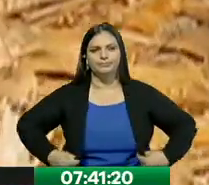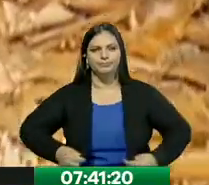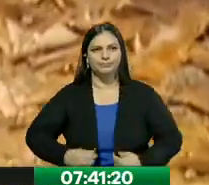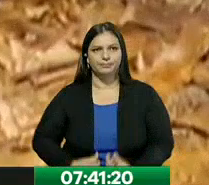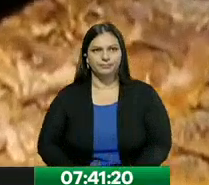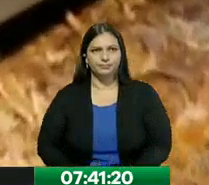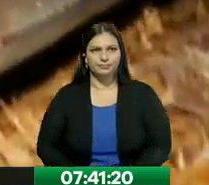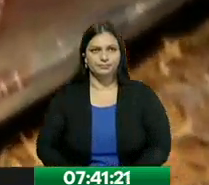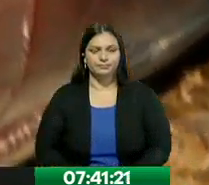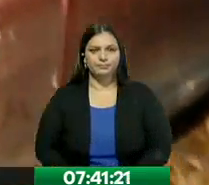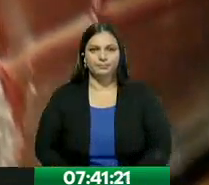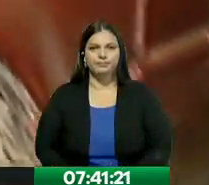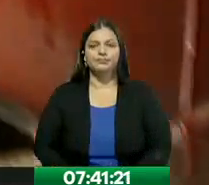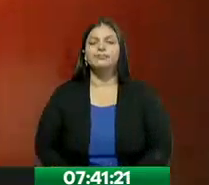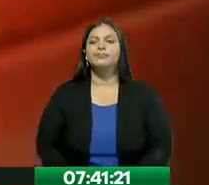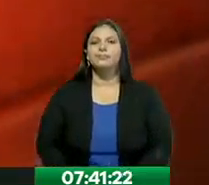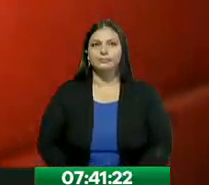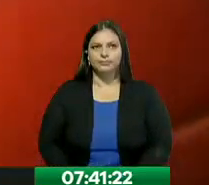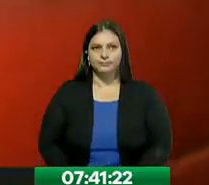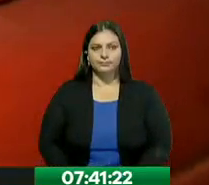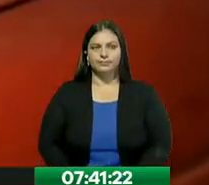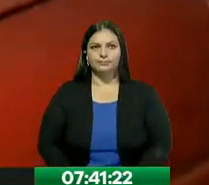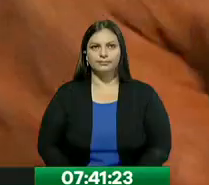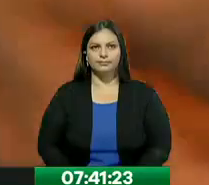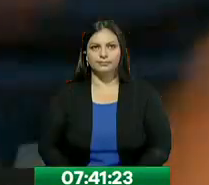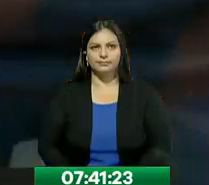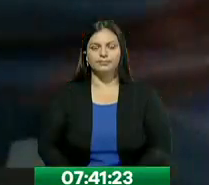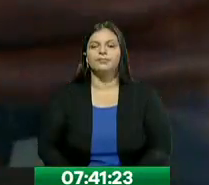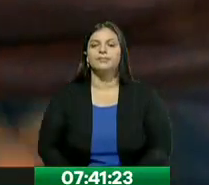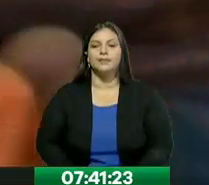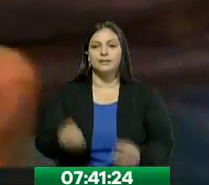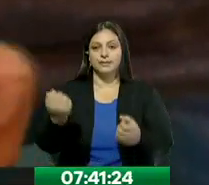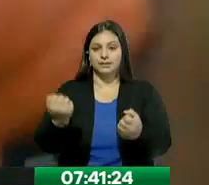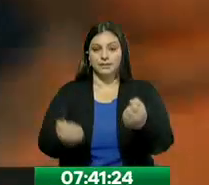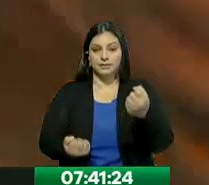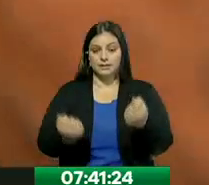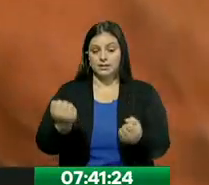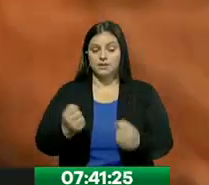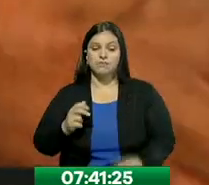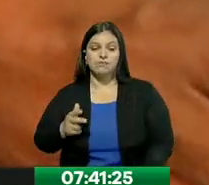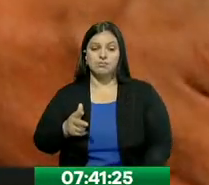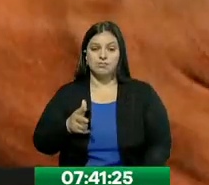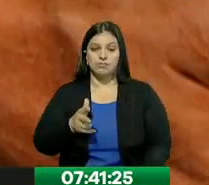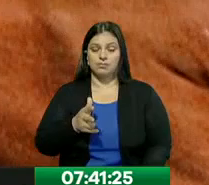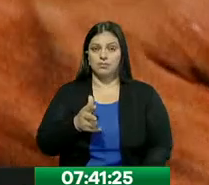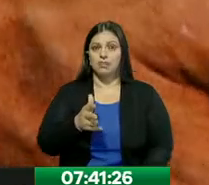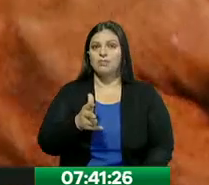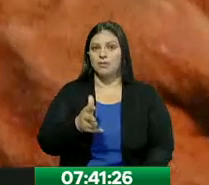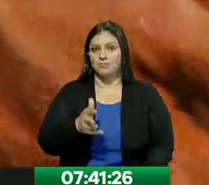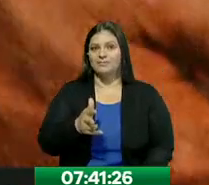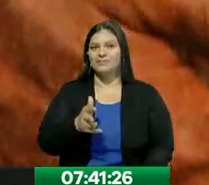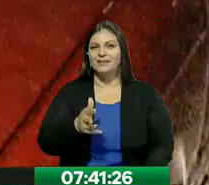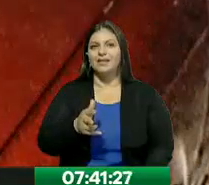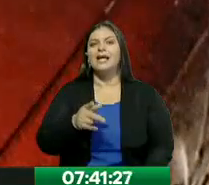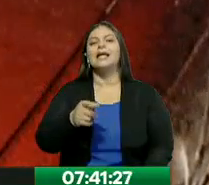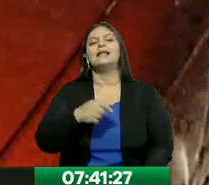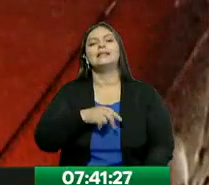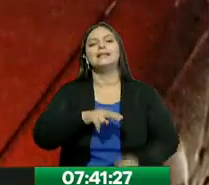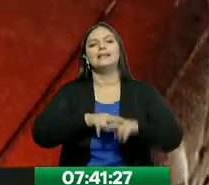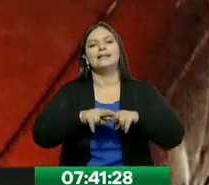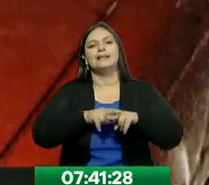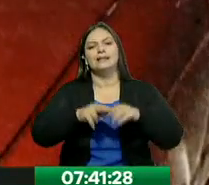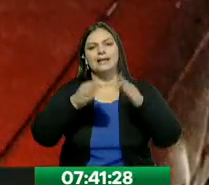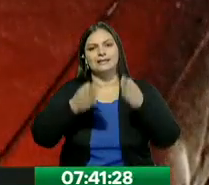que me amarraban con el afán de que no me pueda desatar hasta el siguiente día, pero no sé cómo lo hice y me logré desatar. Testimonio de un taxista que salió